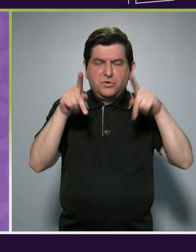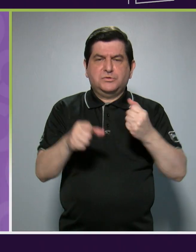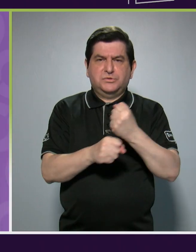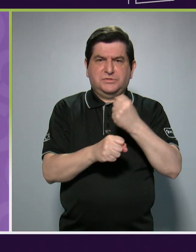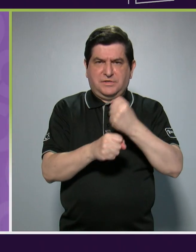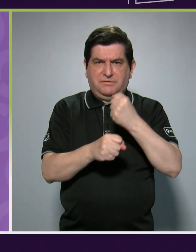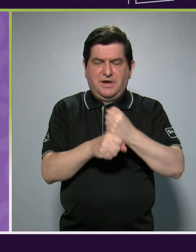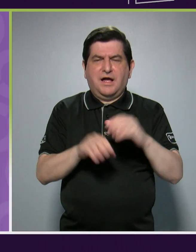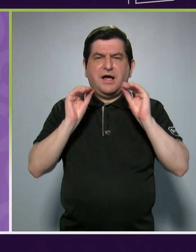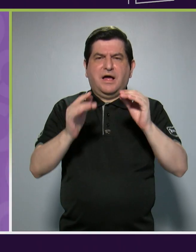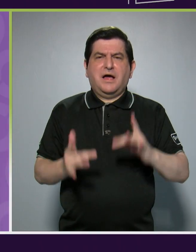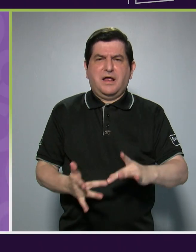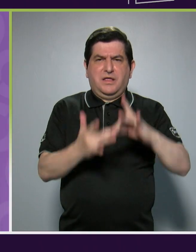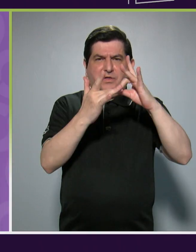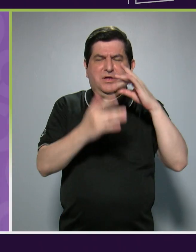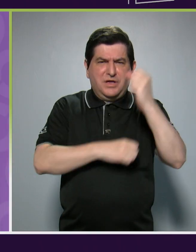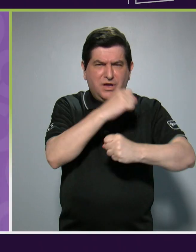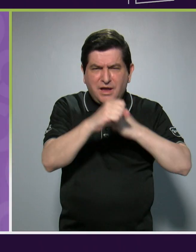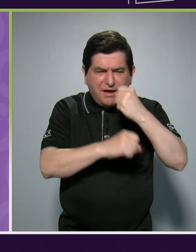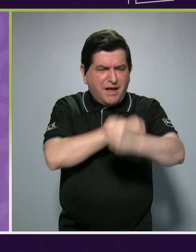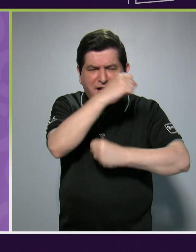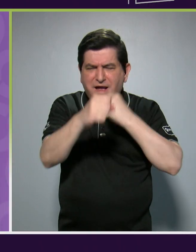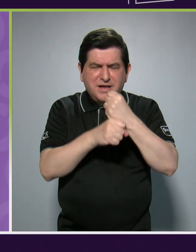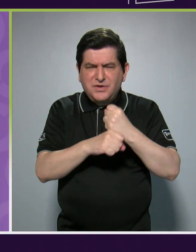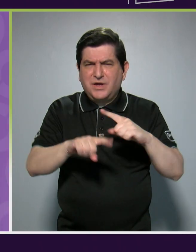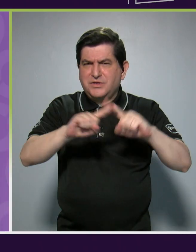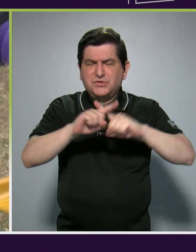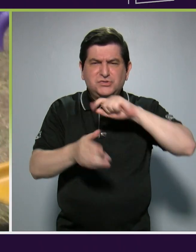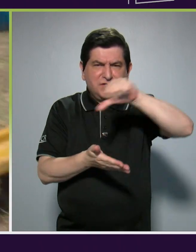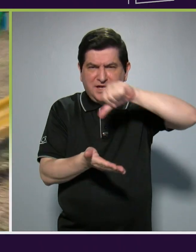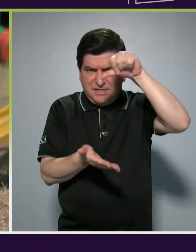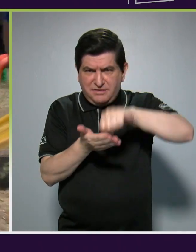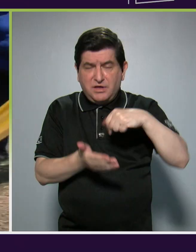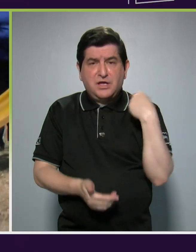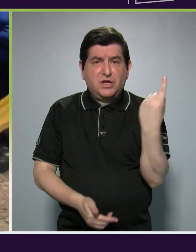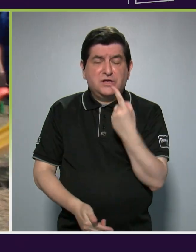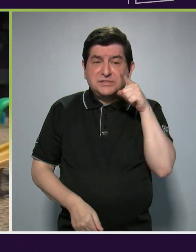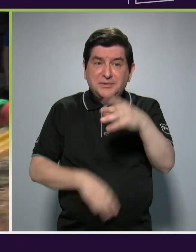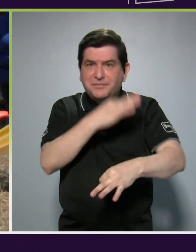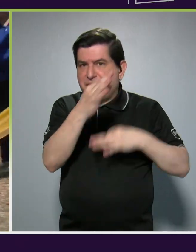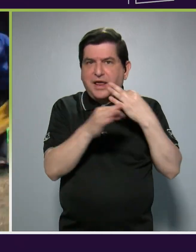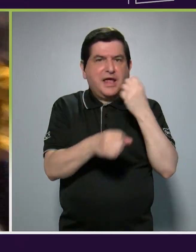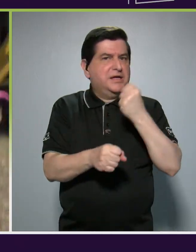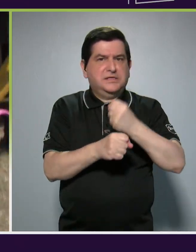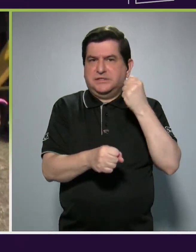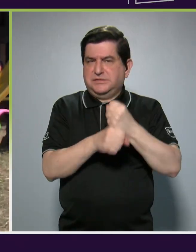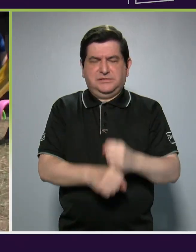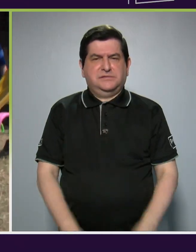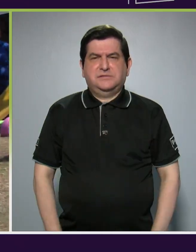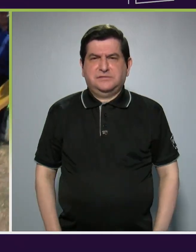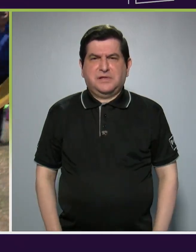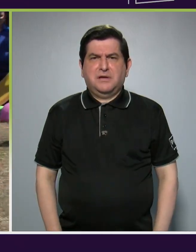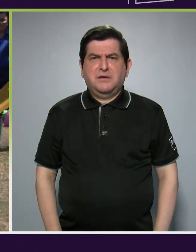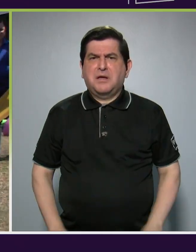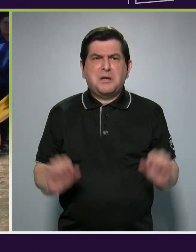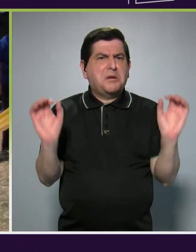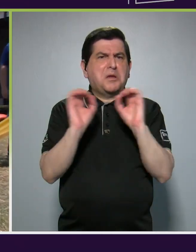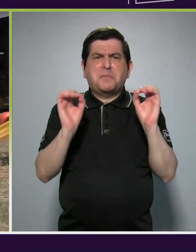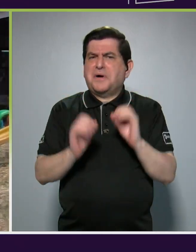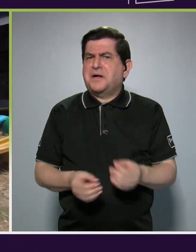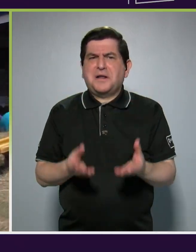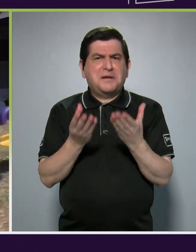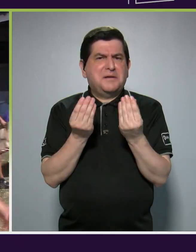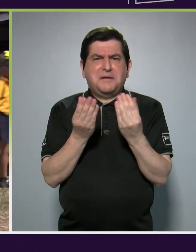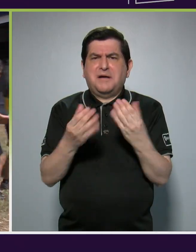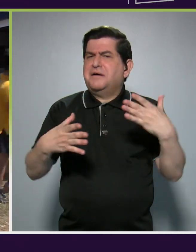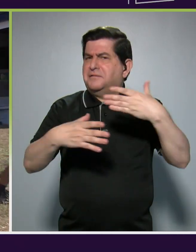educación especial durante años en centros de educación especial, hicimos siempre ese tipo de labores y no había ningún temor para